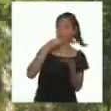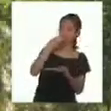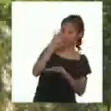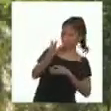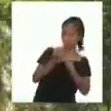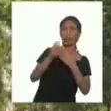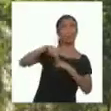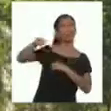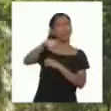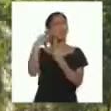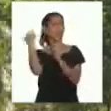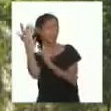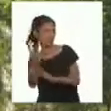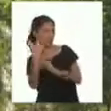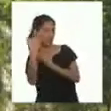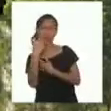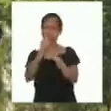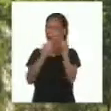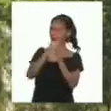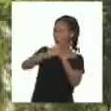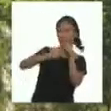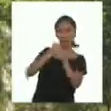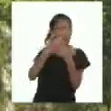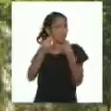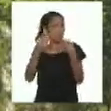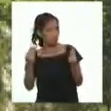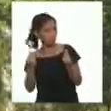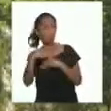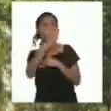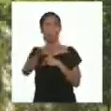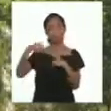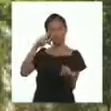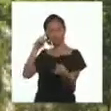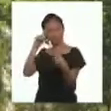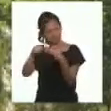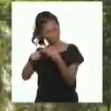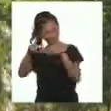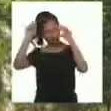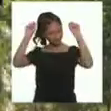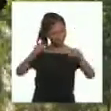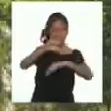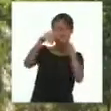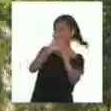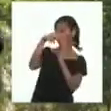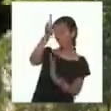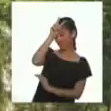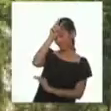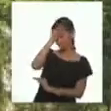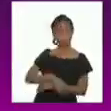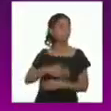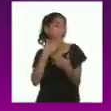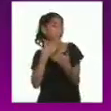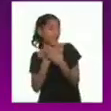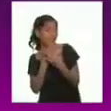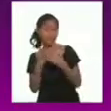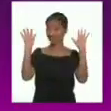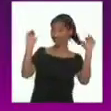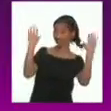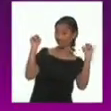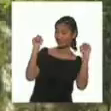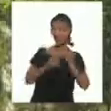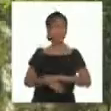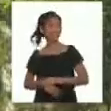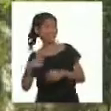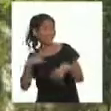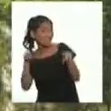reitero, se tuvo que esperar muchos años para que este sueño se haga realidad en todo el Perú. Muchas gracias. Chao,